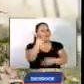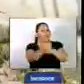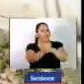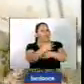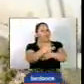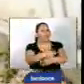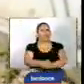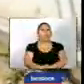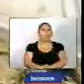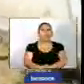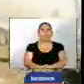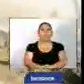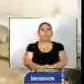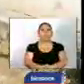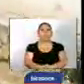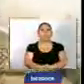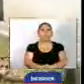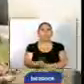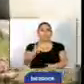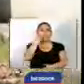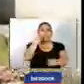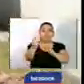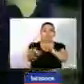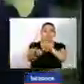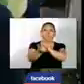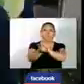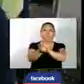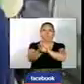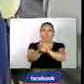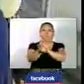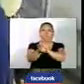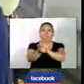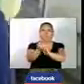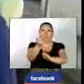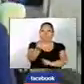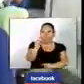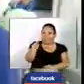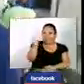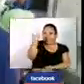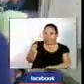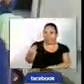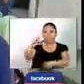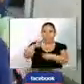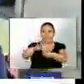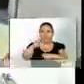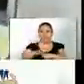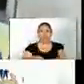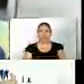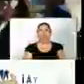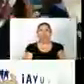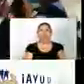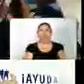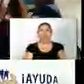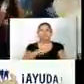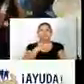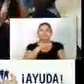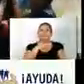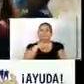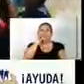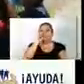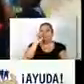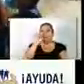la respuesta cuando lo conocí fue el día domingo de las votaciones y yo le dije